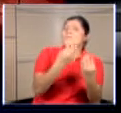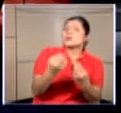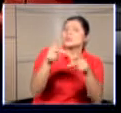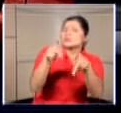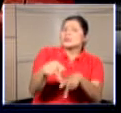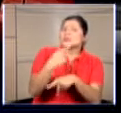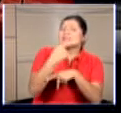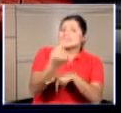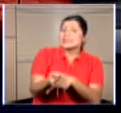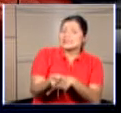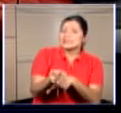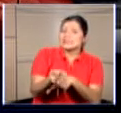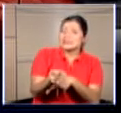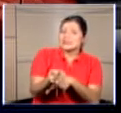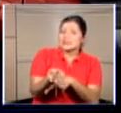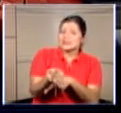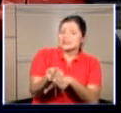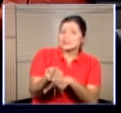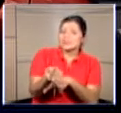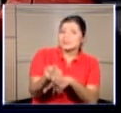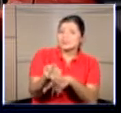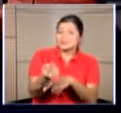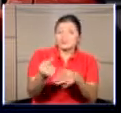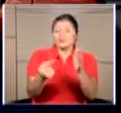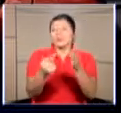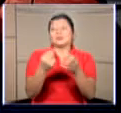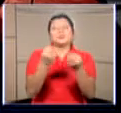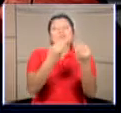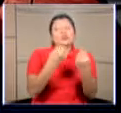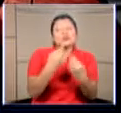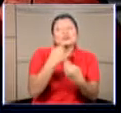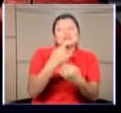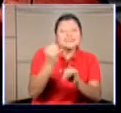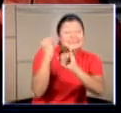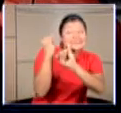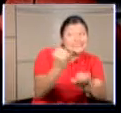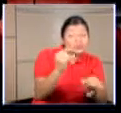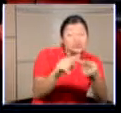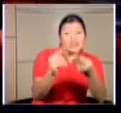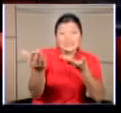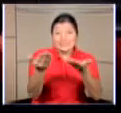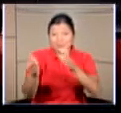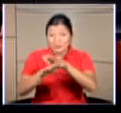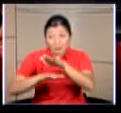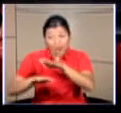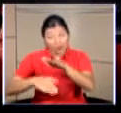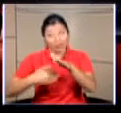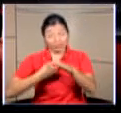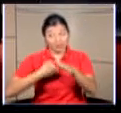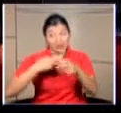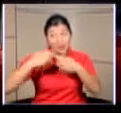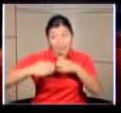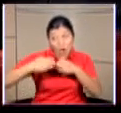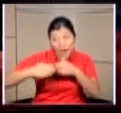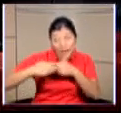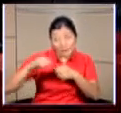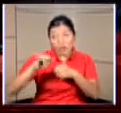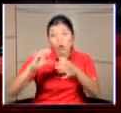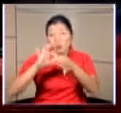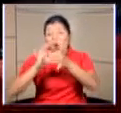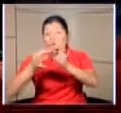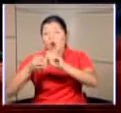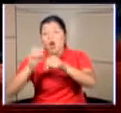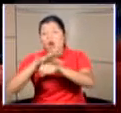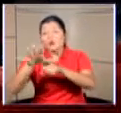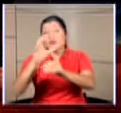a ver en problemas algunas instituciones y servicios básicos como los Sensinay con la red de cuido, como la